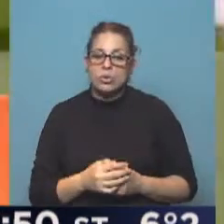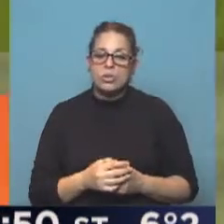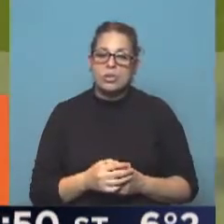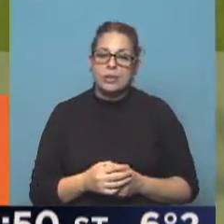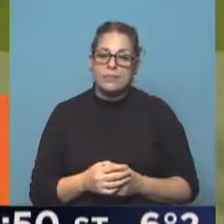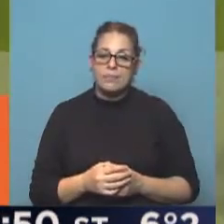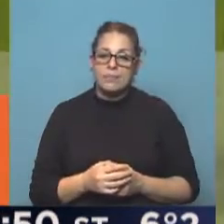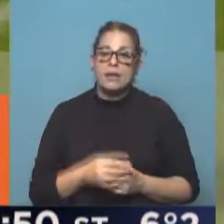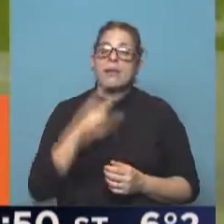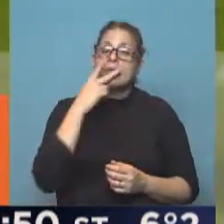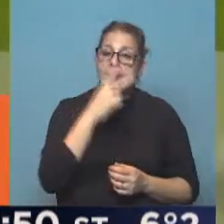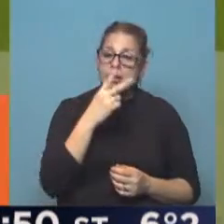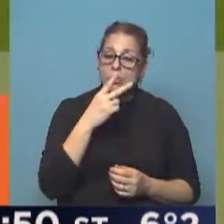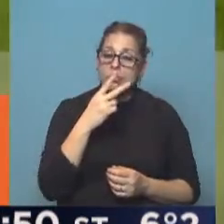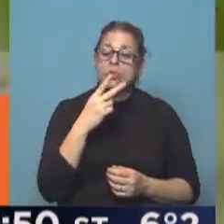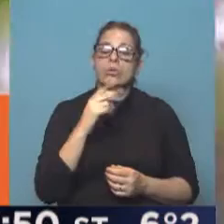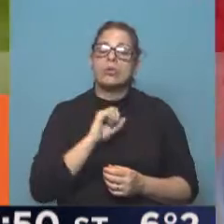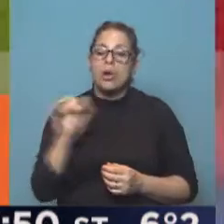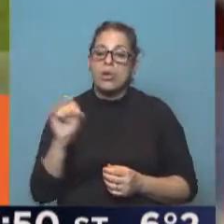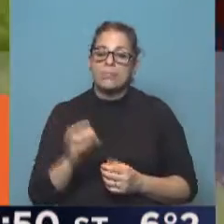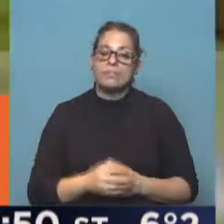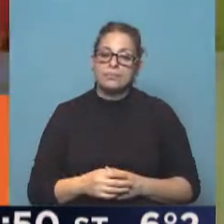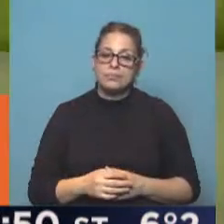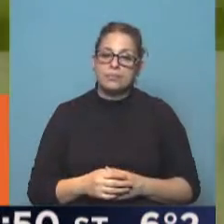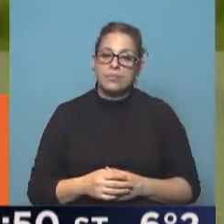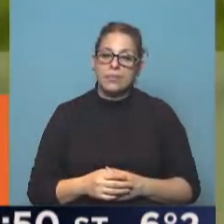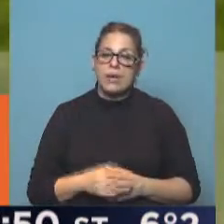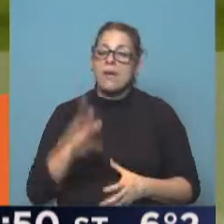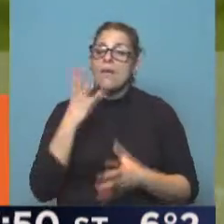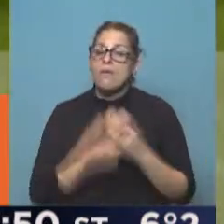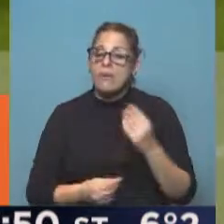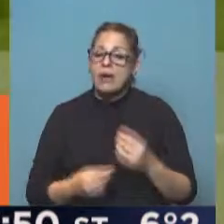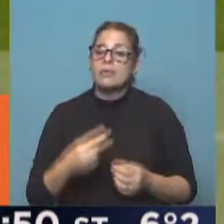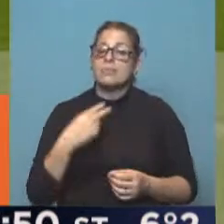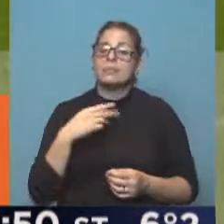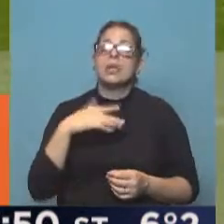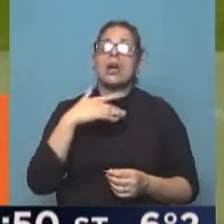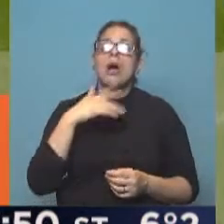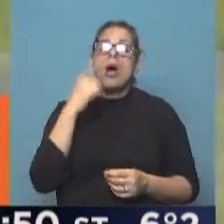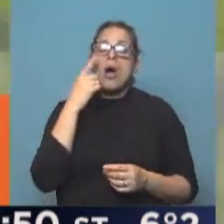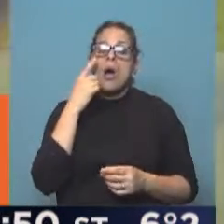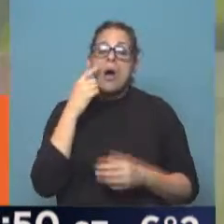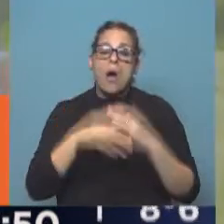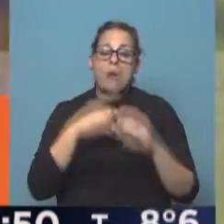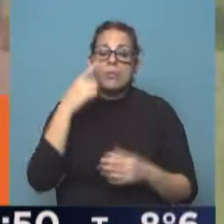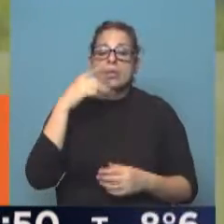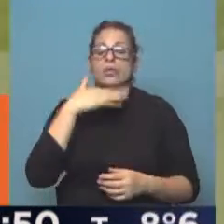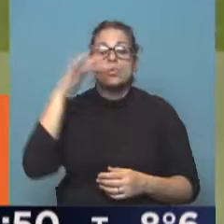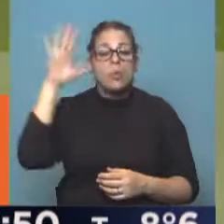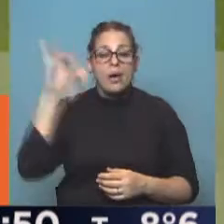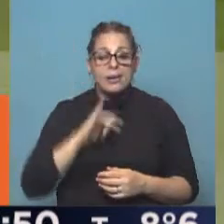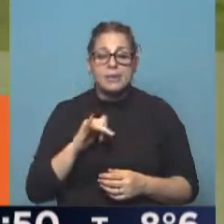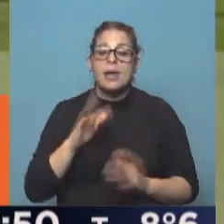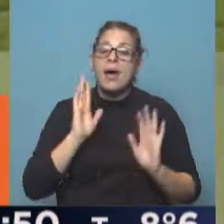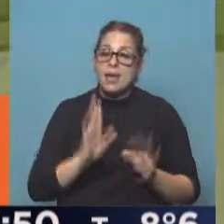ponía el segundo tanto de este partido. La infracción dentro del área a Luis Suárez, que no te perdona. Y